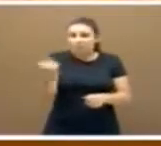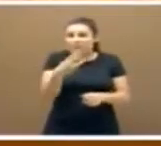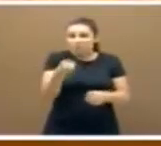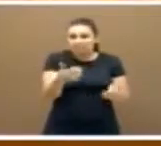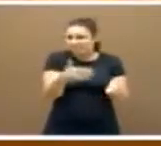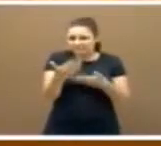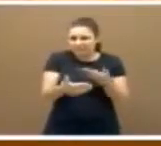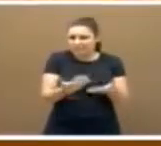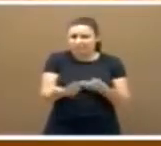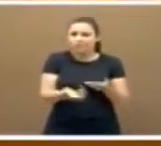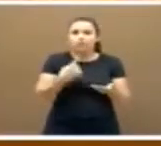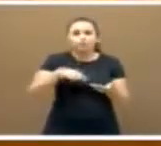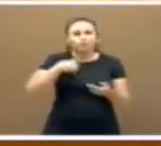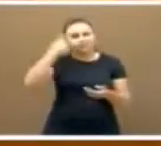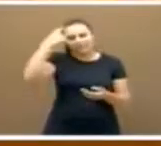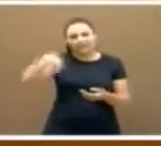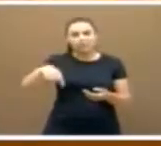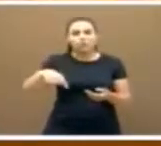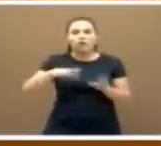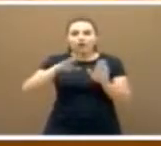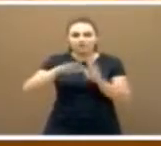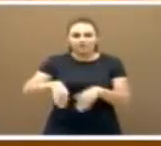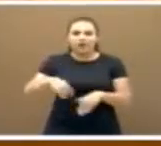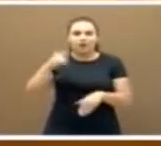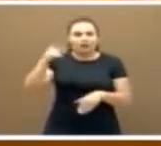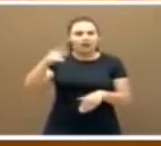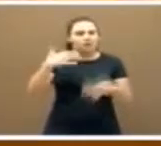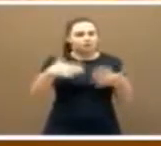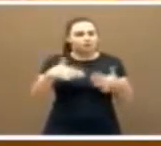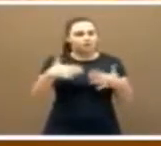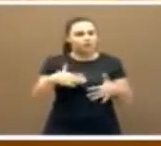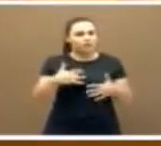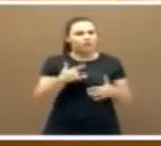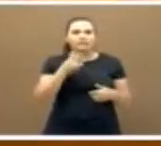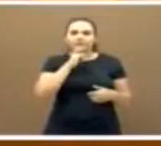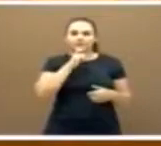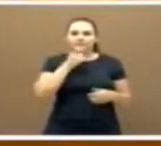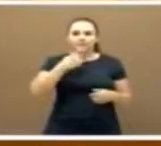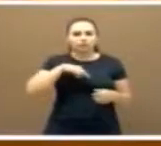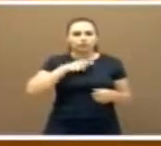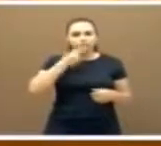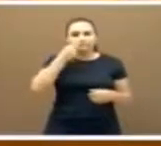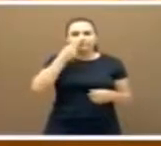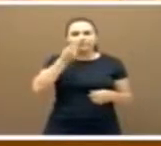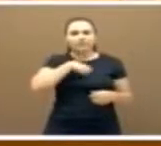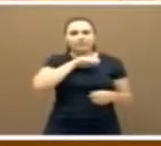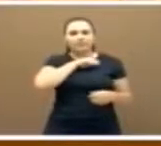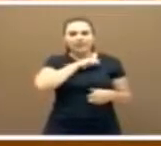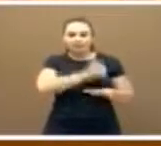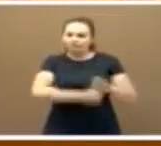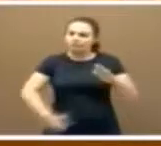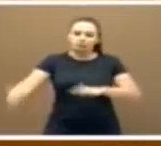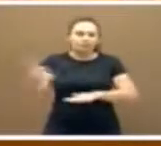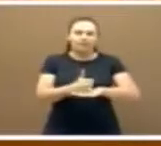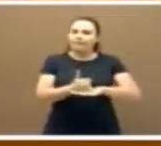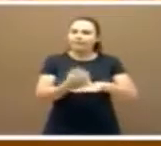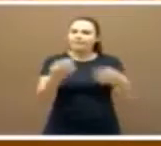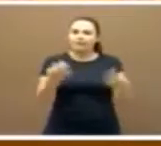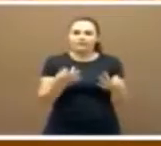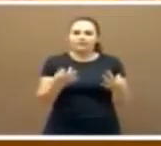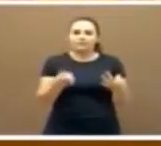siguiente. Tenemos que ser conscientes que nos estamos jugando mucho y en ese jugarnos mucho tenemos que poner los intereses de España por encima de cualquier otra